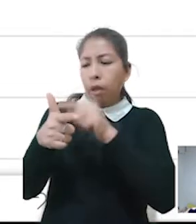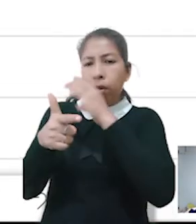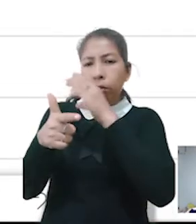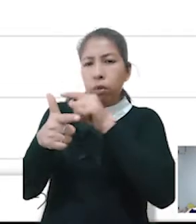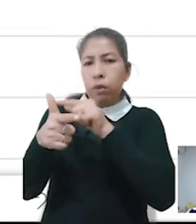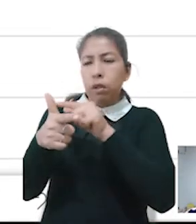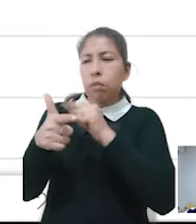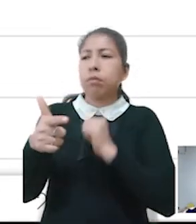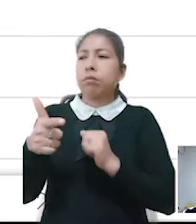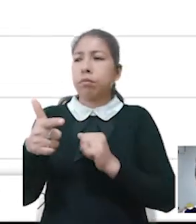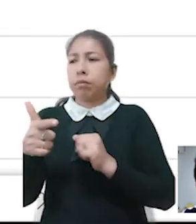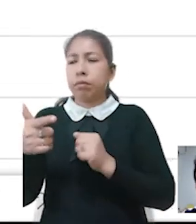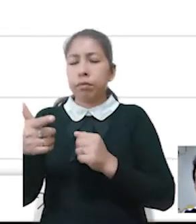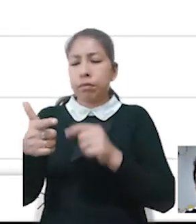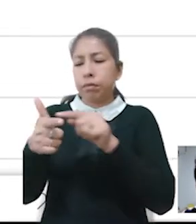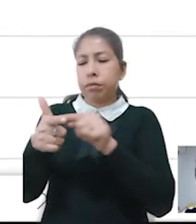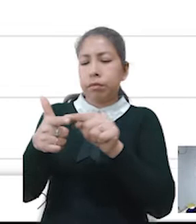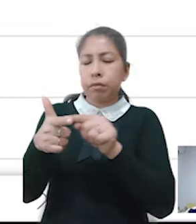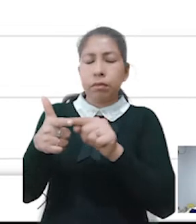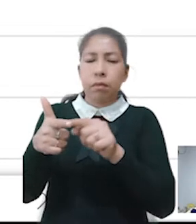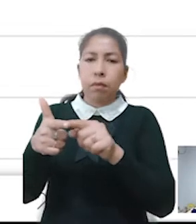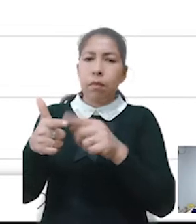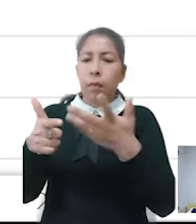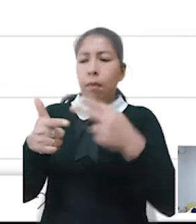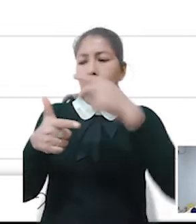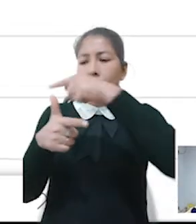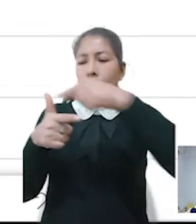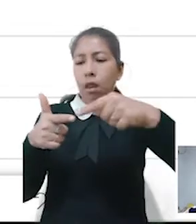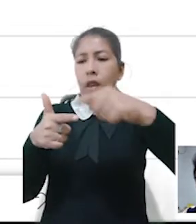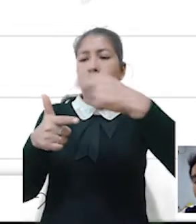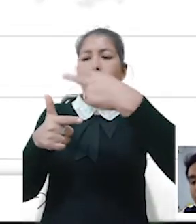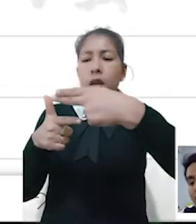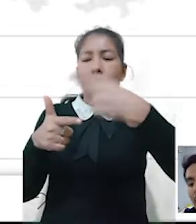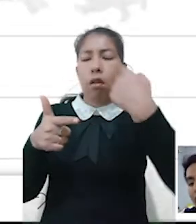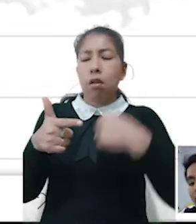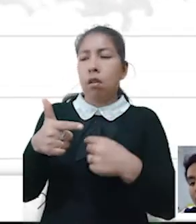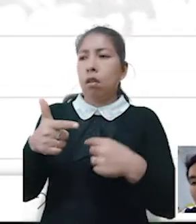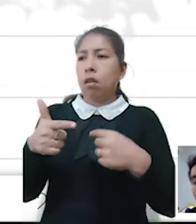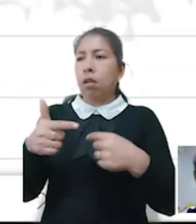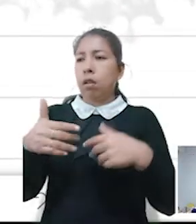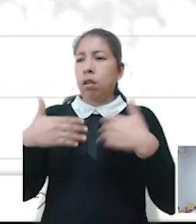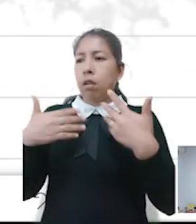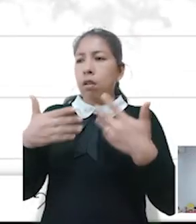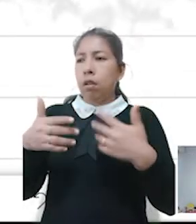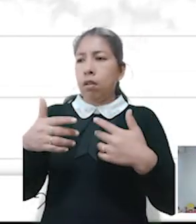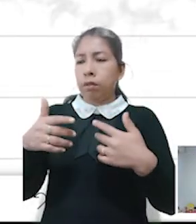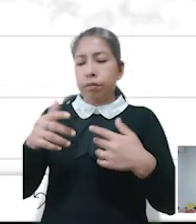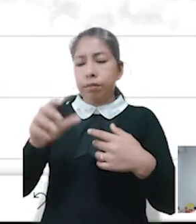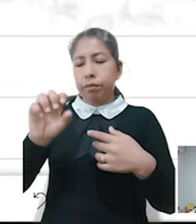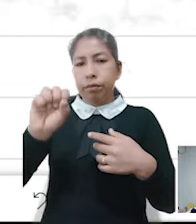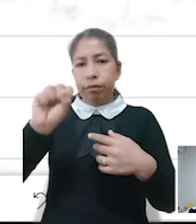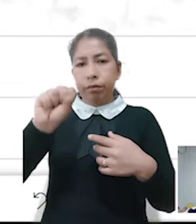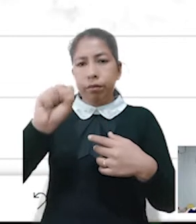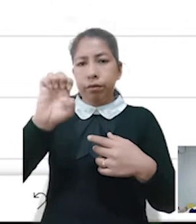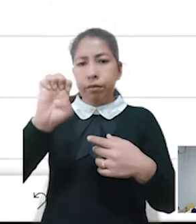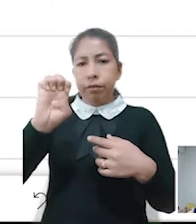el dato que quiero, que es el cateto opuesto, y el dato que tengo, que es la hipotenusa. En este caso me lleva a la función seno, ya que